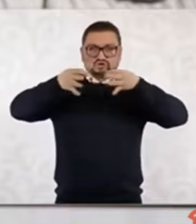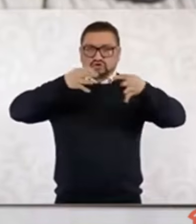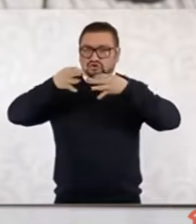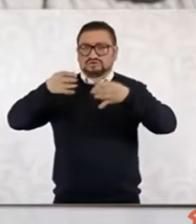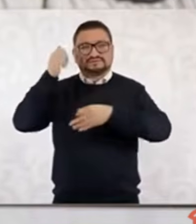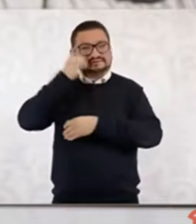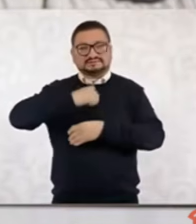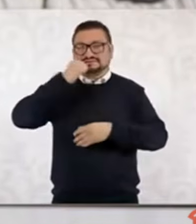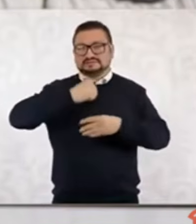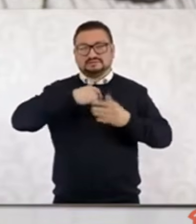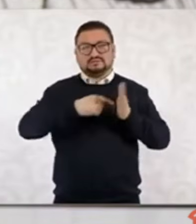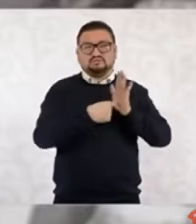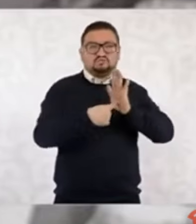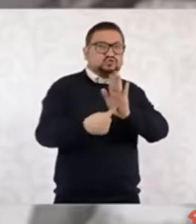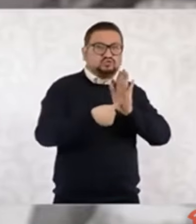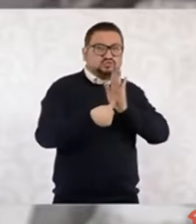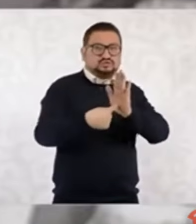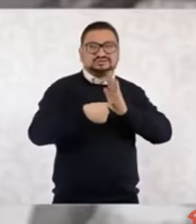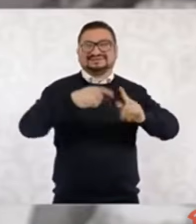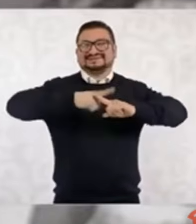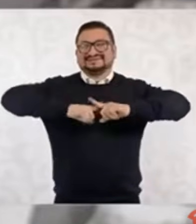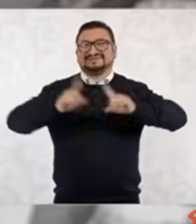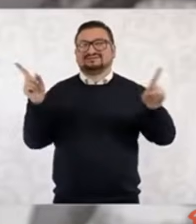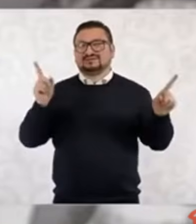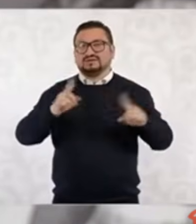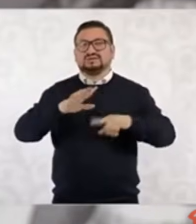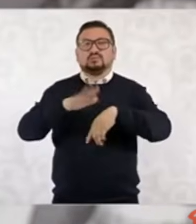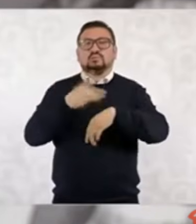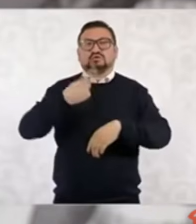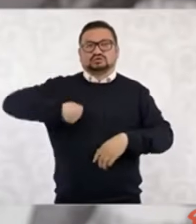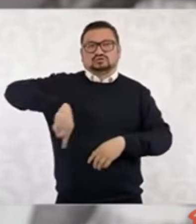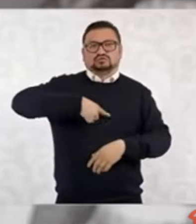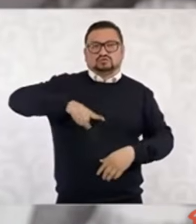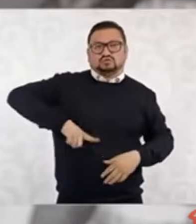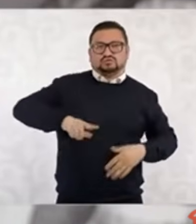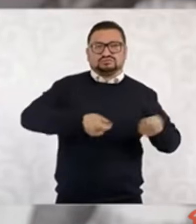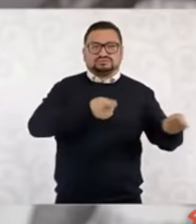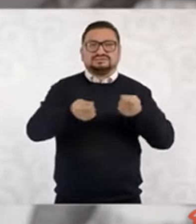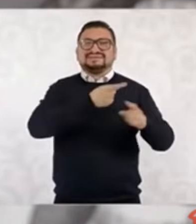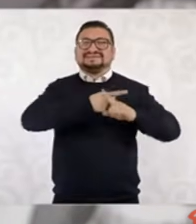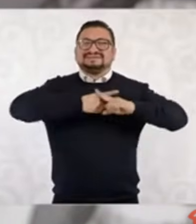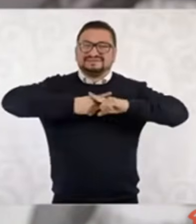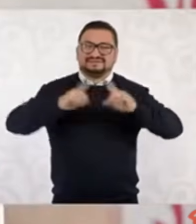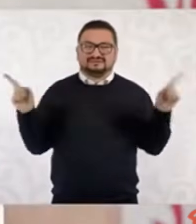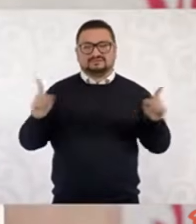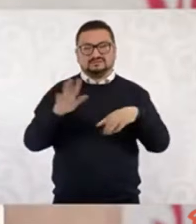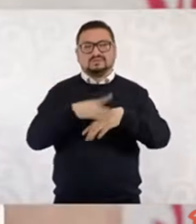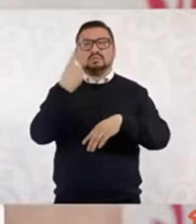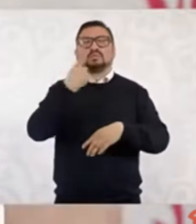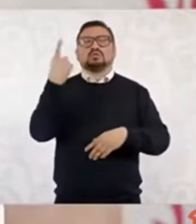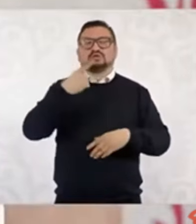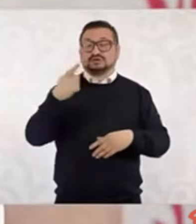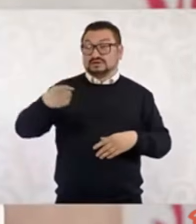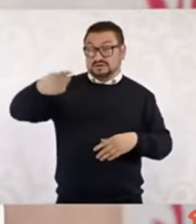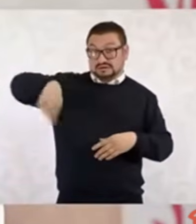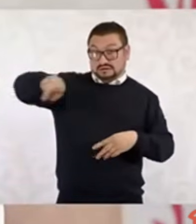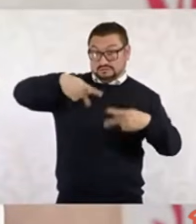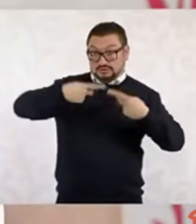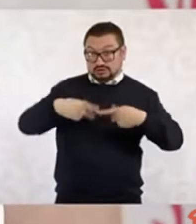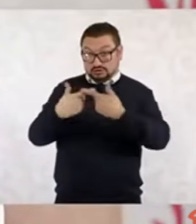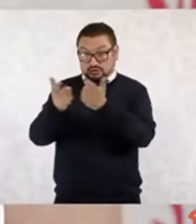generar las diferencias, a decir cuáles son las diferencias, por qué gobernamos de manera distinta, por qué estamos contra los privilegios de